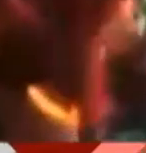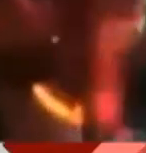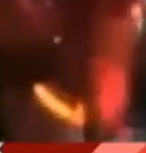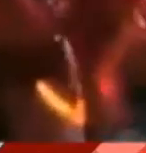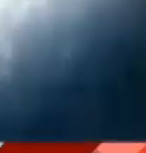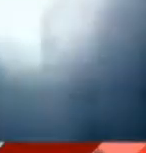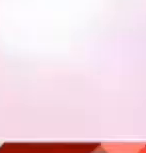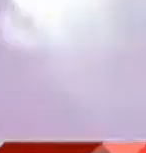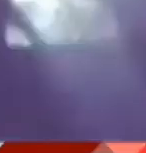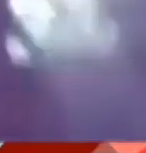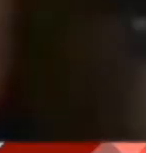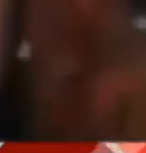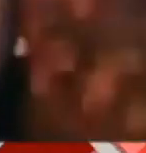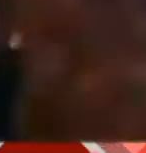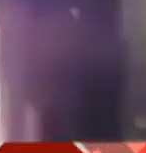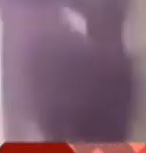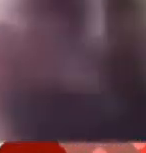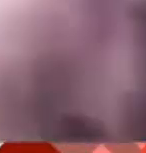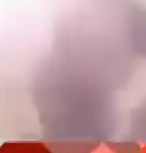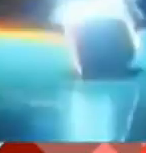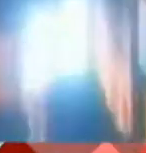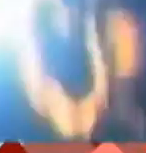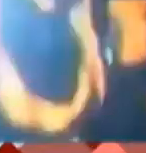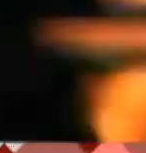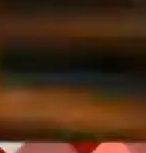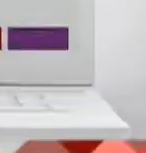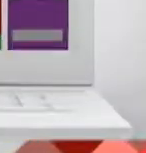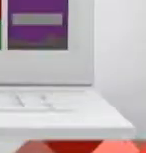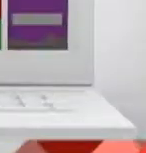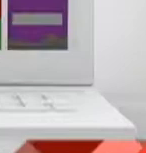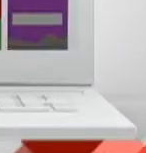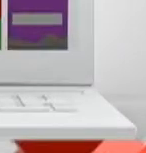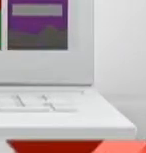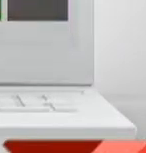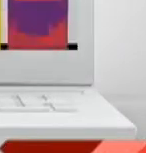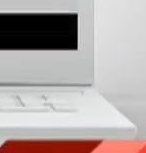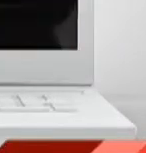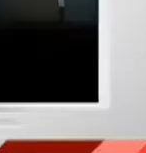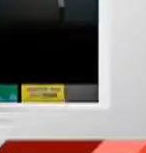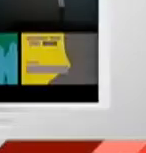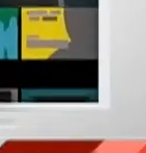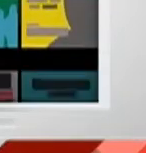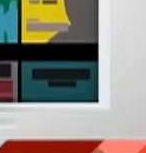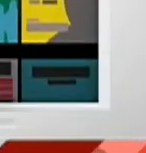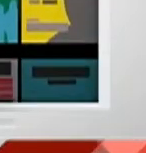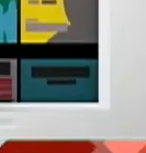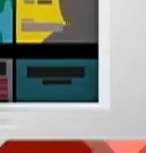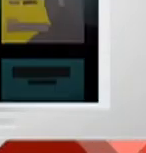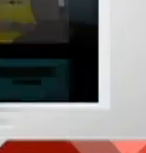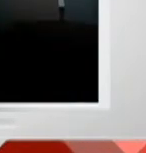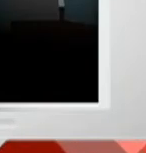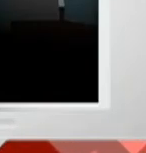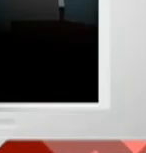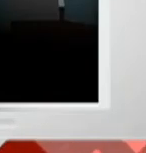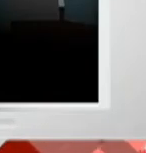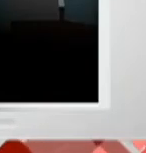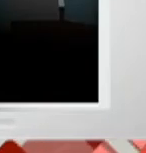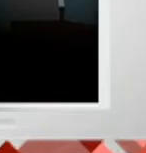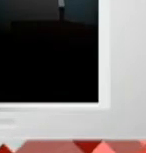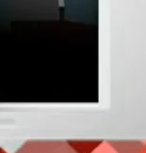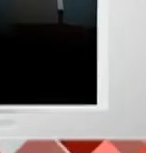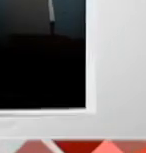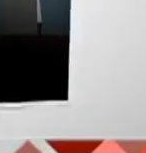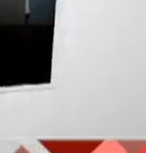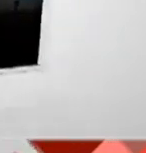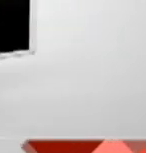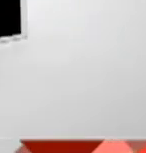esta plataforma para lanzar su propia plataforma de contenidos. Es decir, ya no podríamos ver La Sirenita, ni El Rey León,